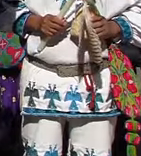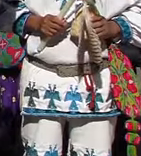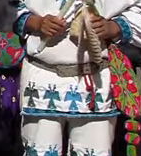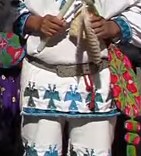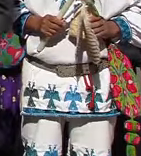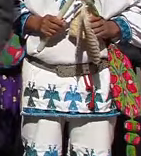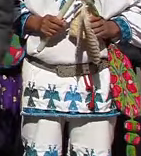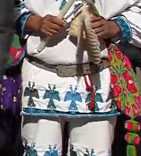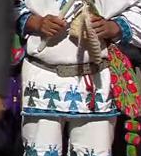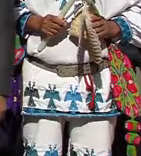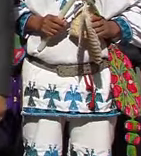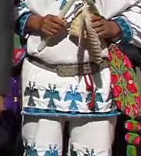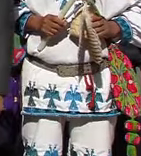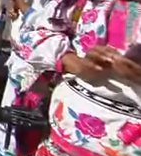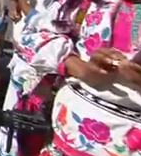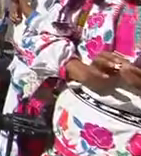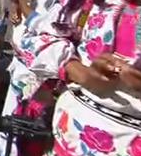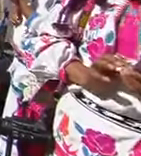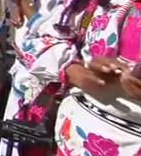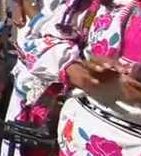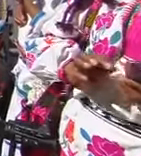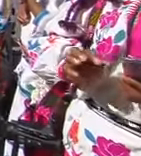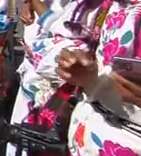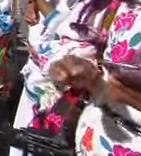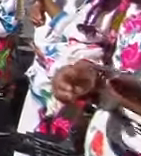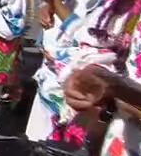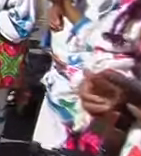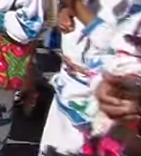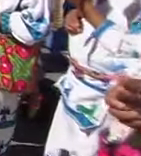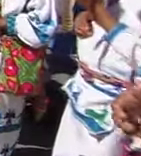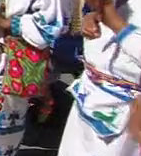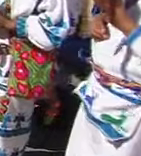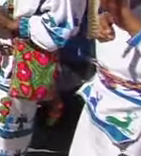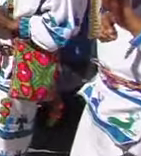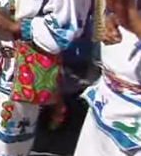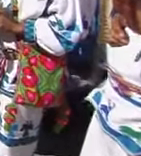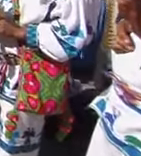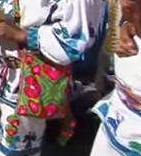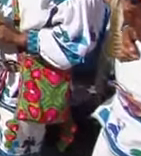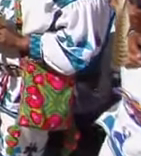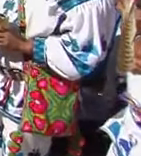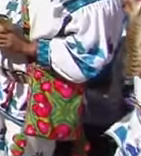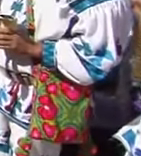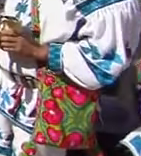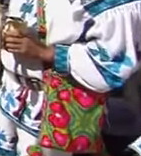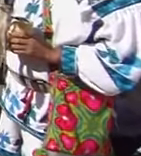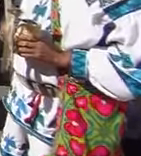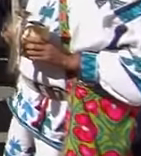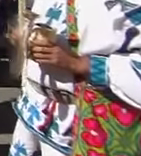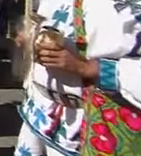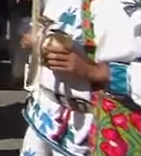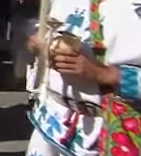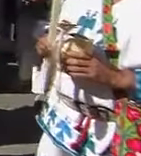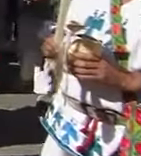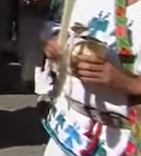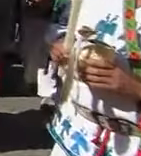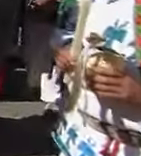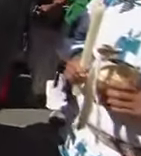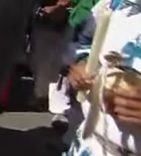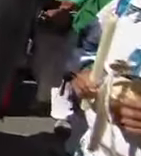está depositado. No es fácil sostener, soportar este peso, pero le han echado gana. Por eso el pueblo wixárika de esta